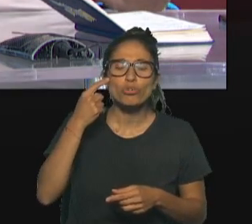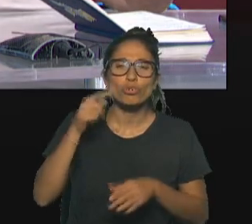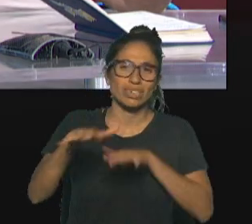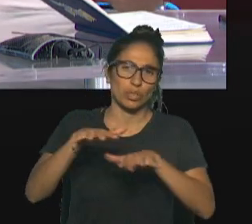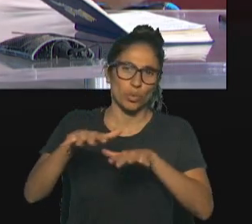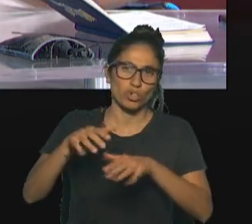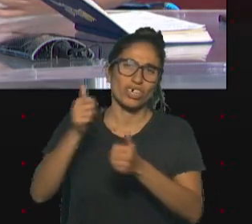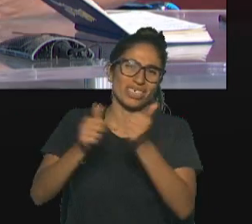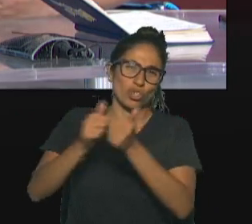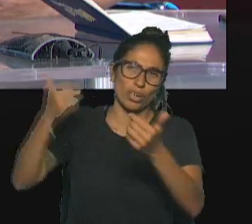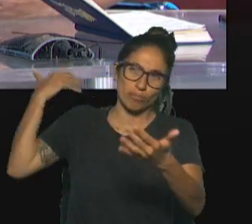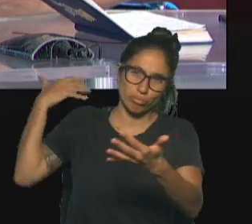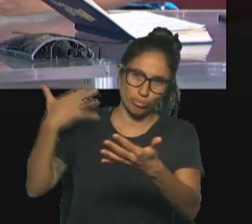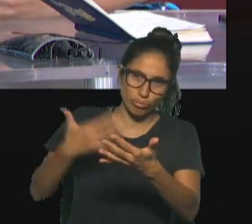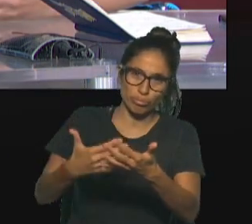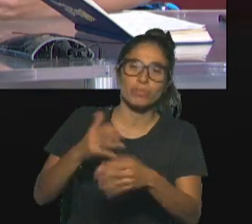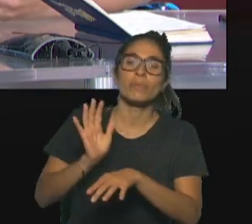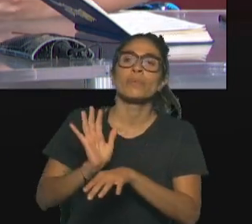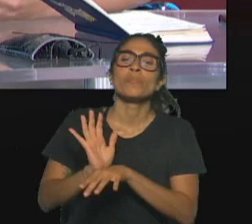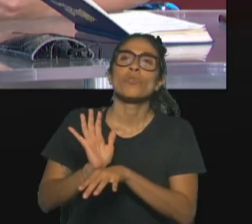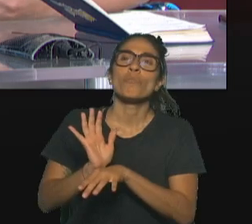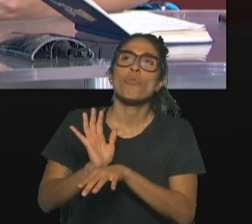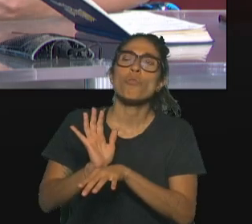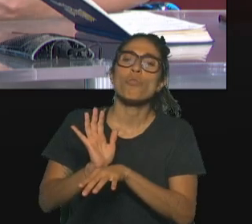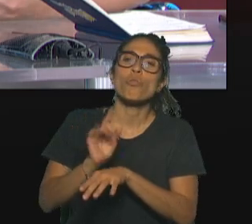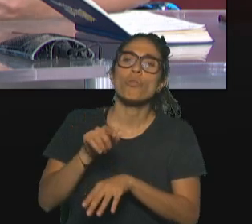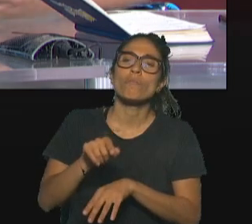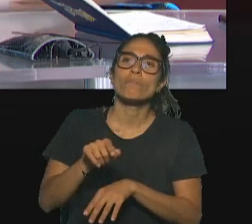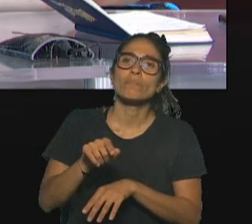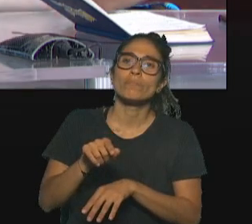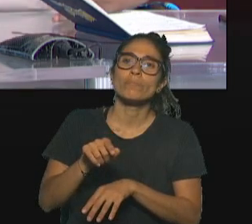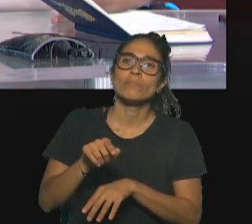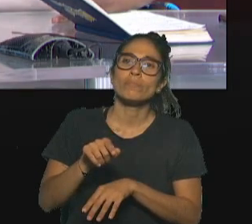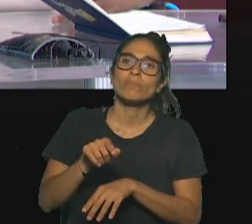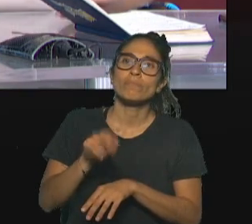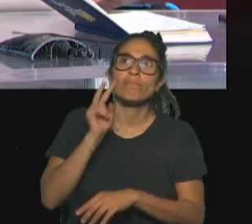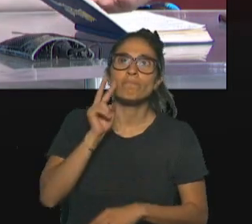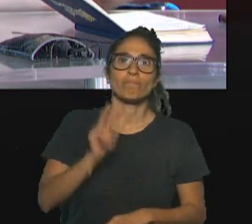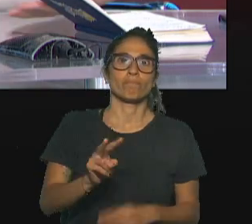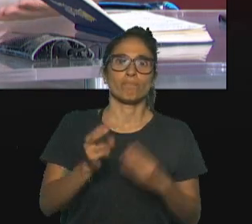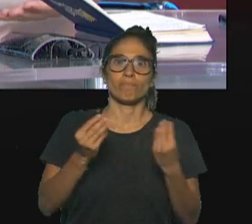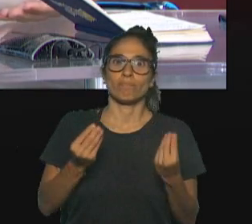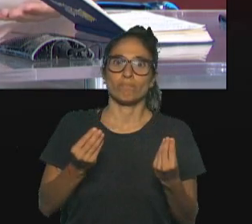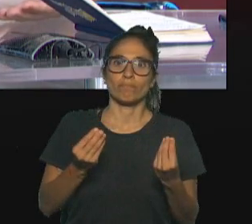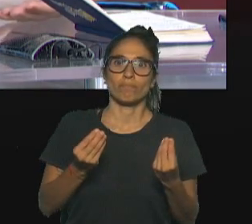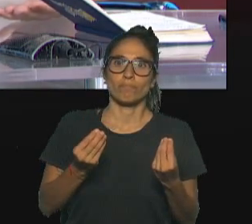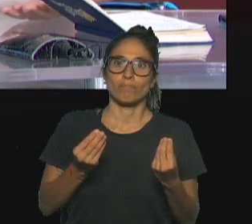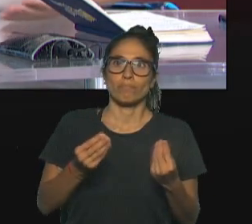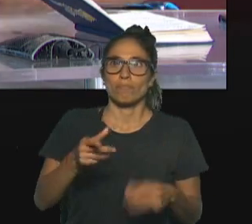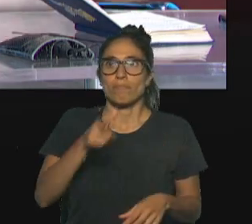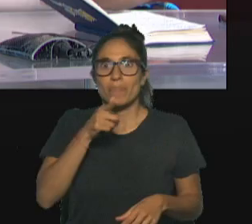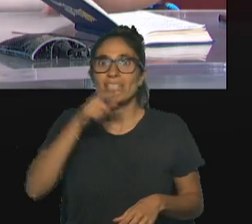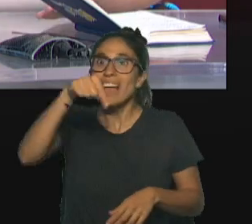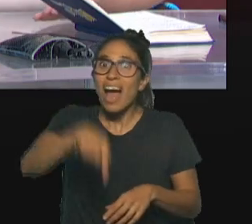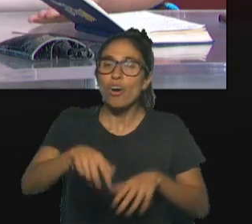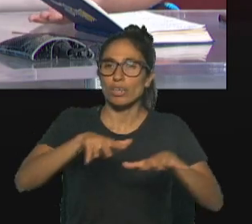las intervenciones internacionales han tenido este tipo de consecuencias, bueno, lo paradójico es que pareciera que también para salir de esta